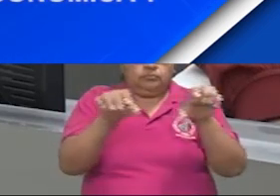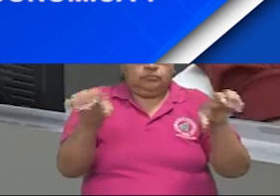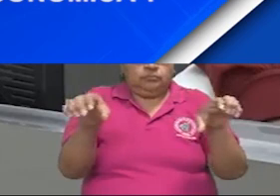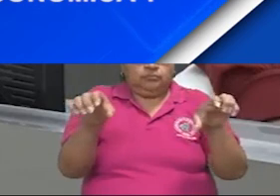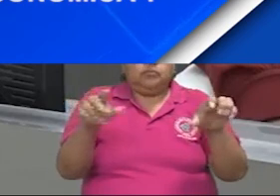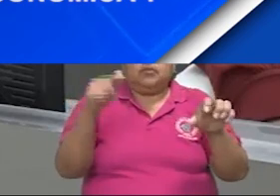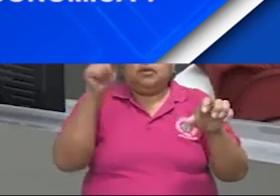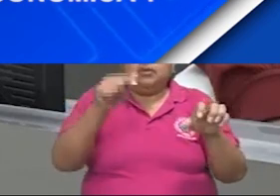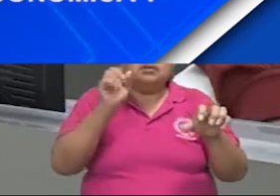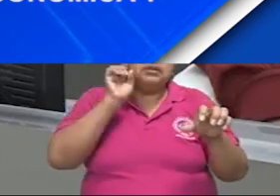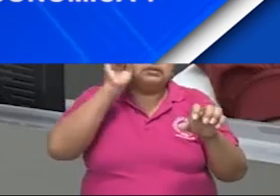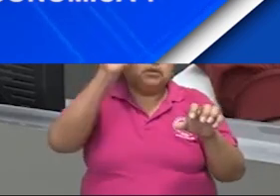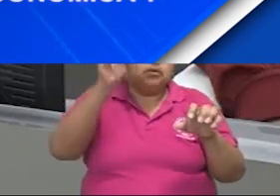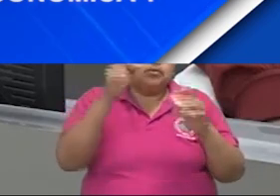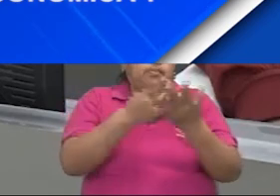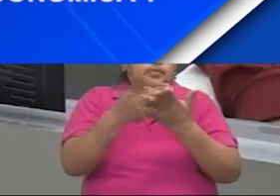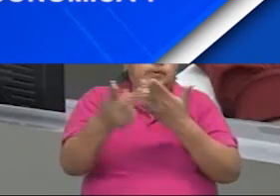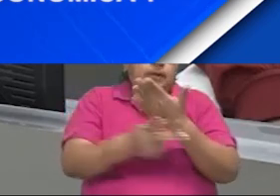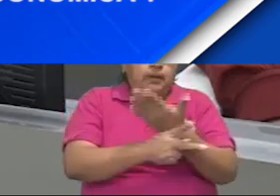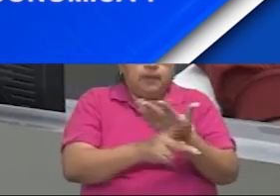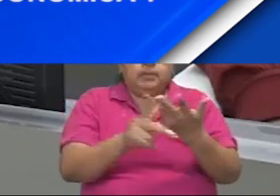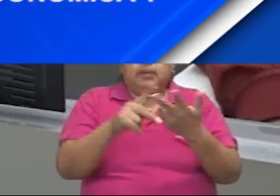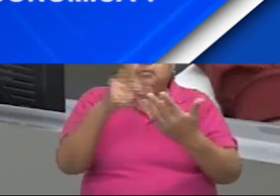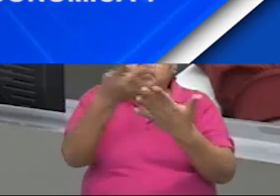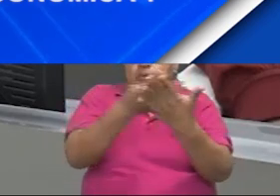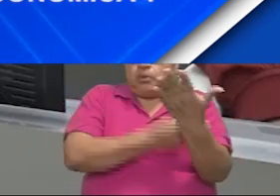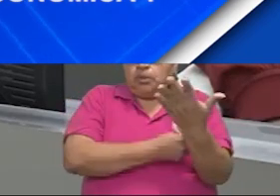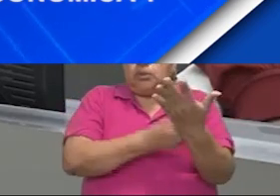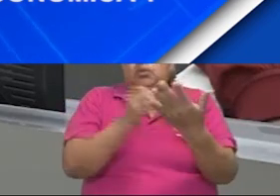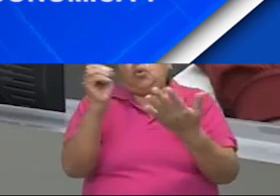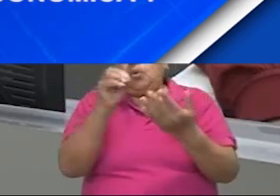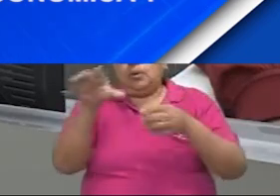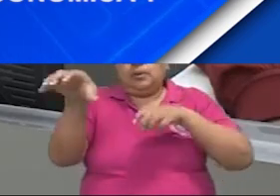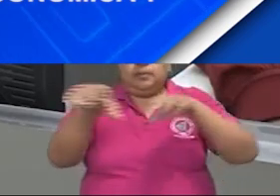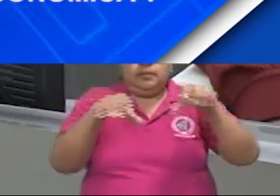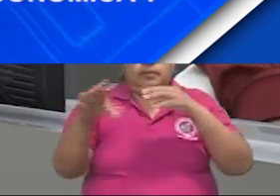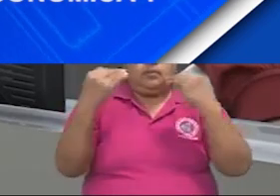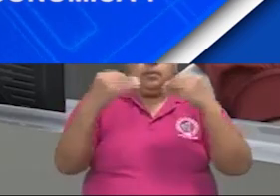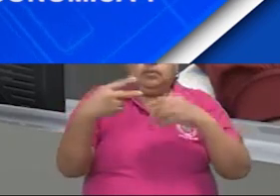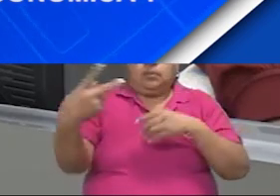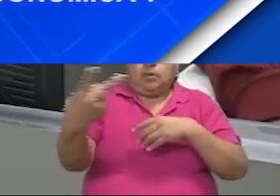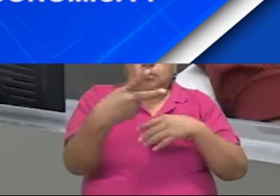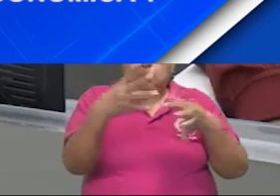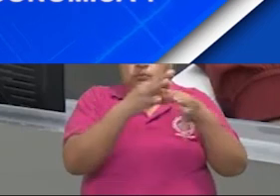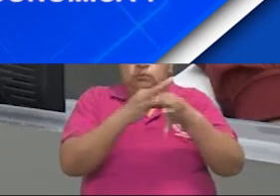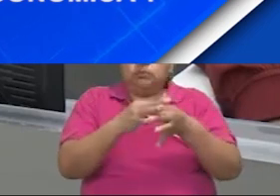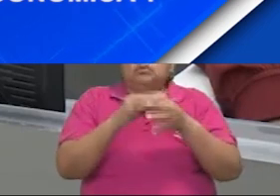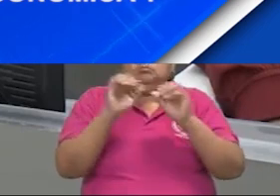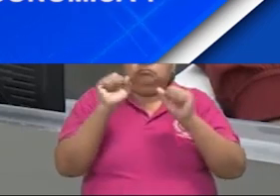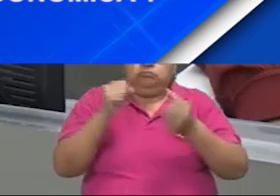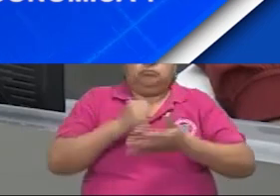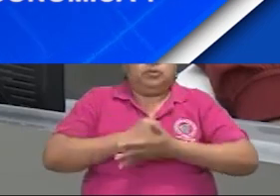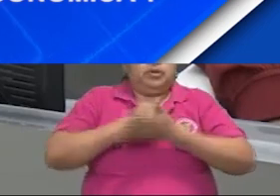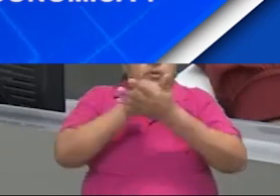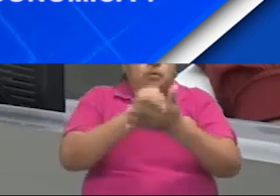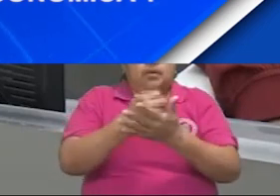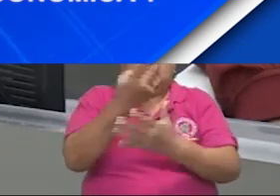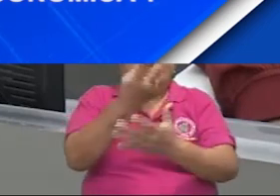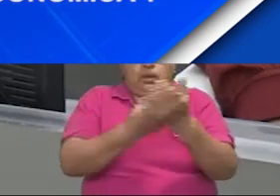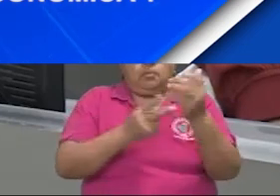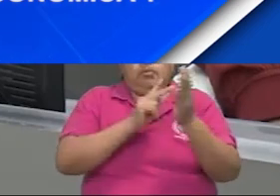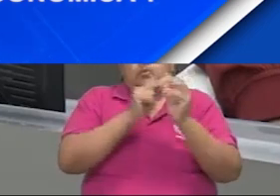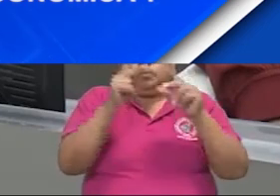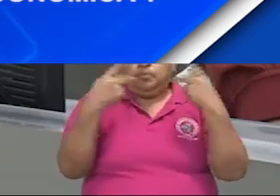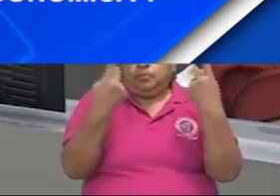y desarrollo de programas, proyectos y acciones educativas en conjunto será de beneficio mutuo para